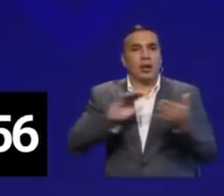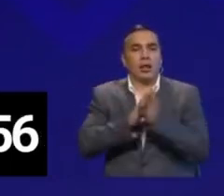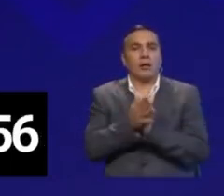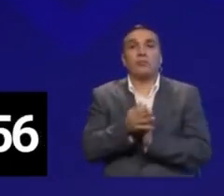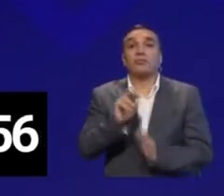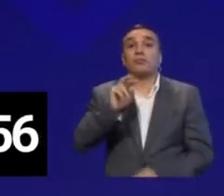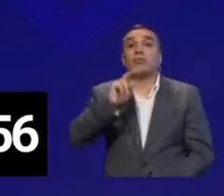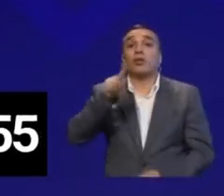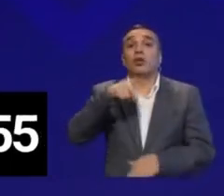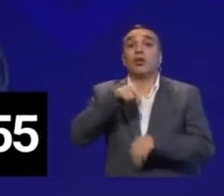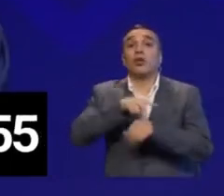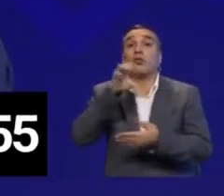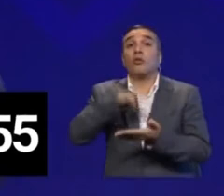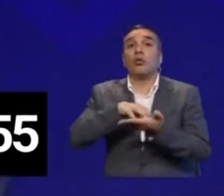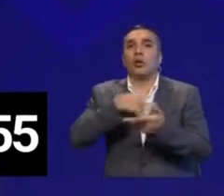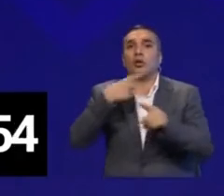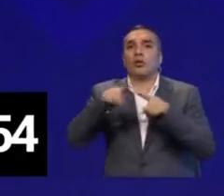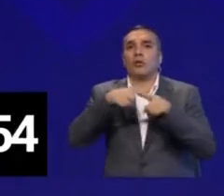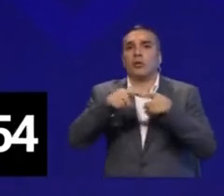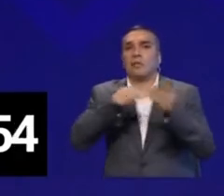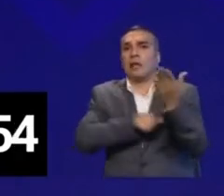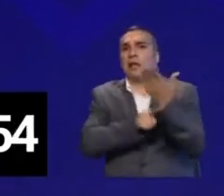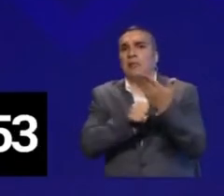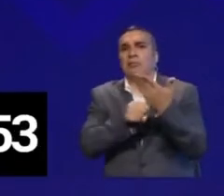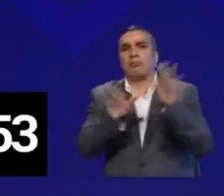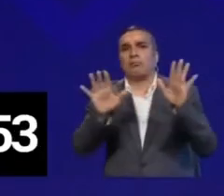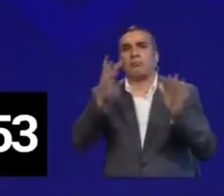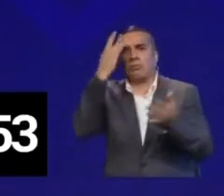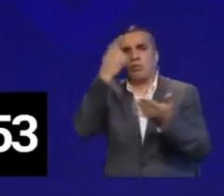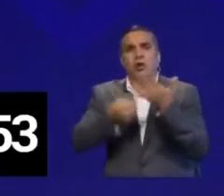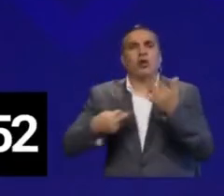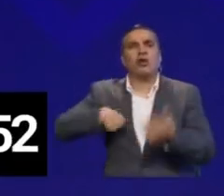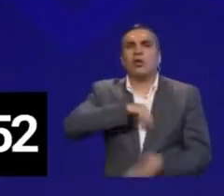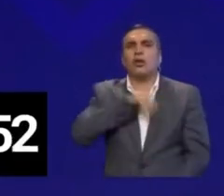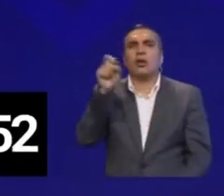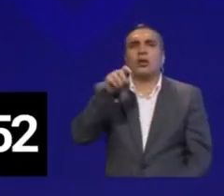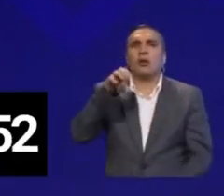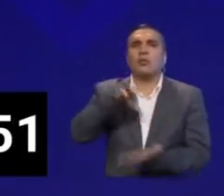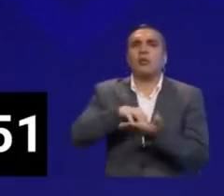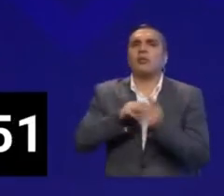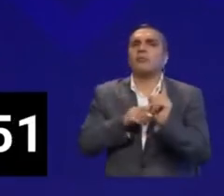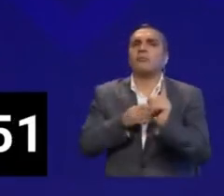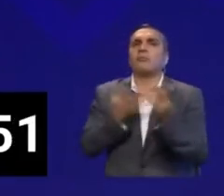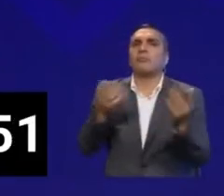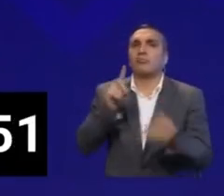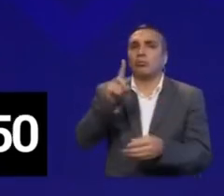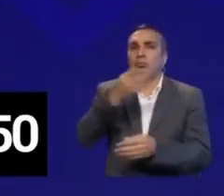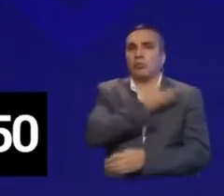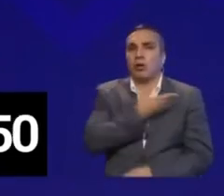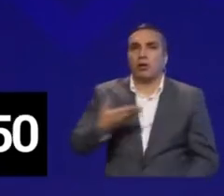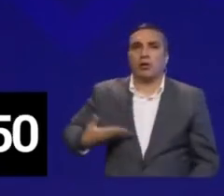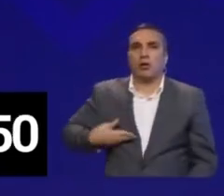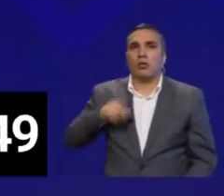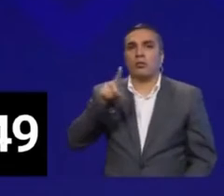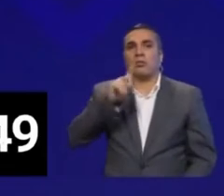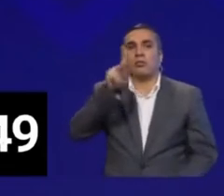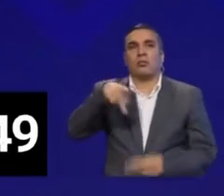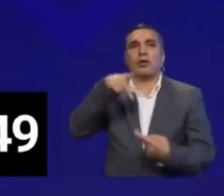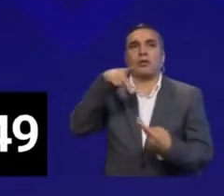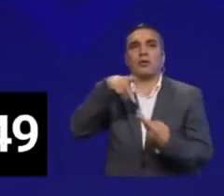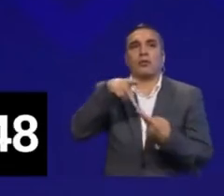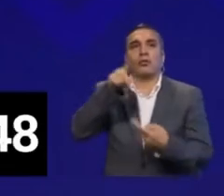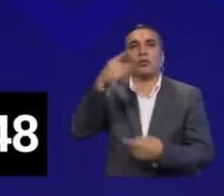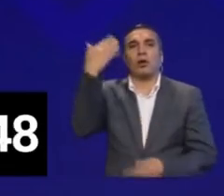directores provinciales de diferentes ministerios, porque lo que necesitan las provincias es un presidente, un prefecto,